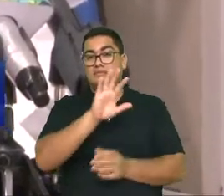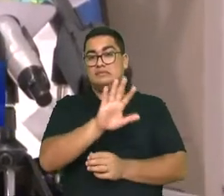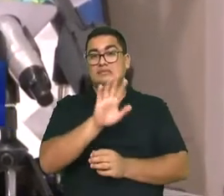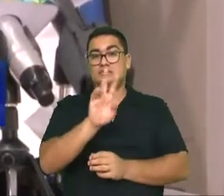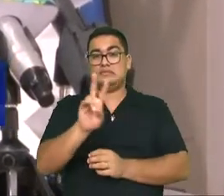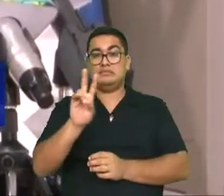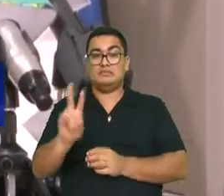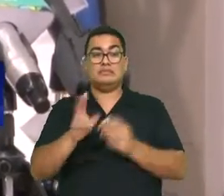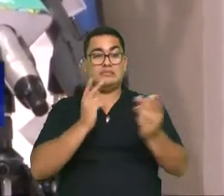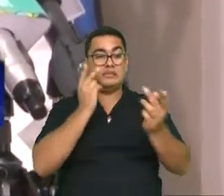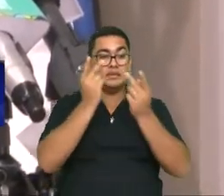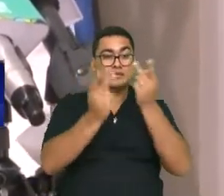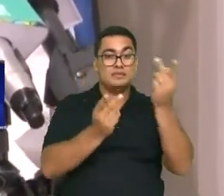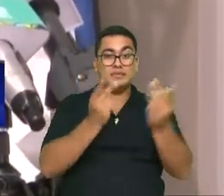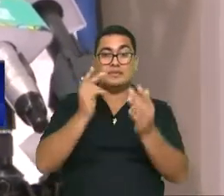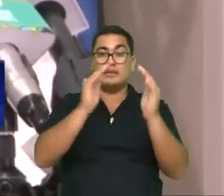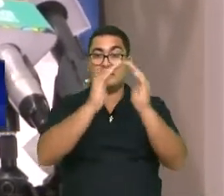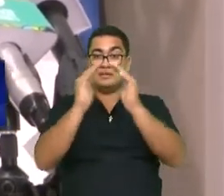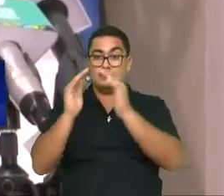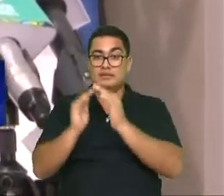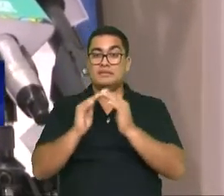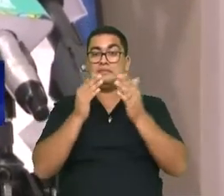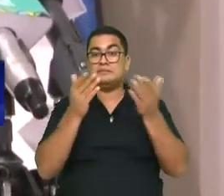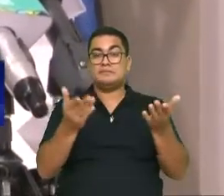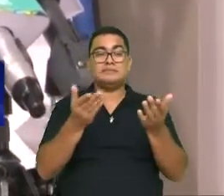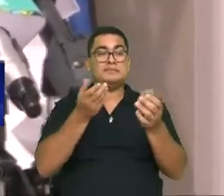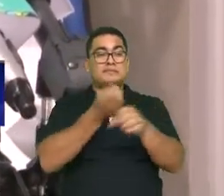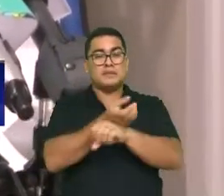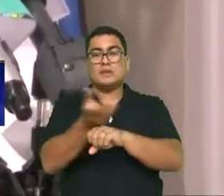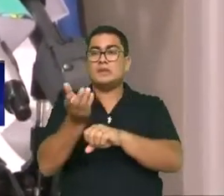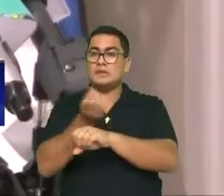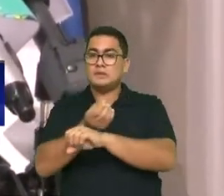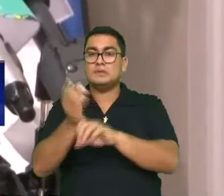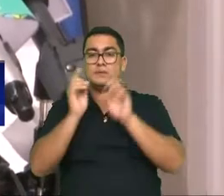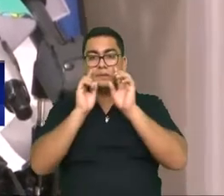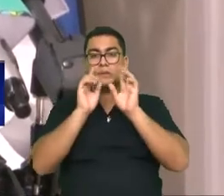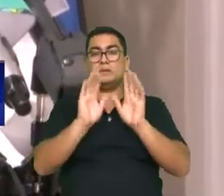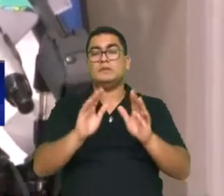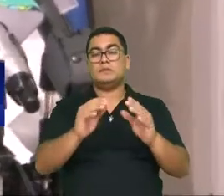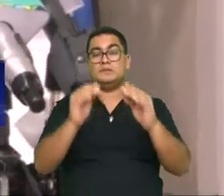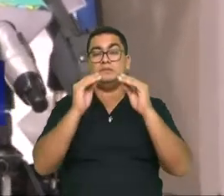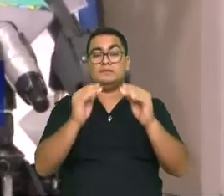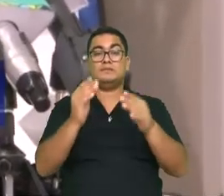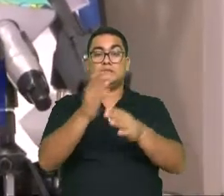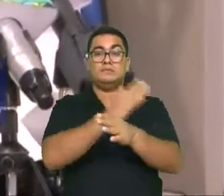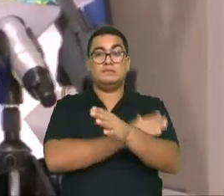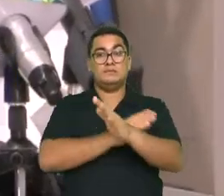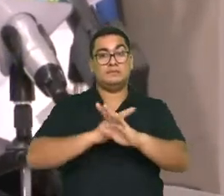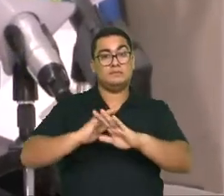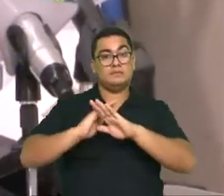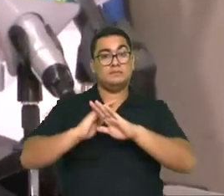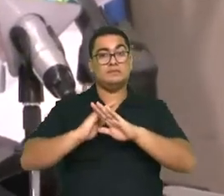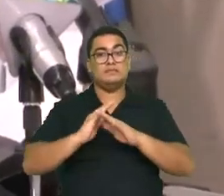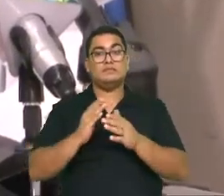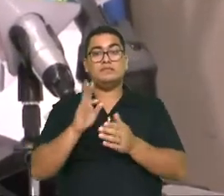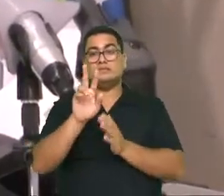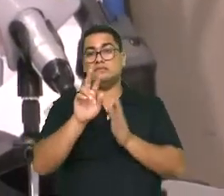16.522 visitas casa a casa para brindar charlas sobre medidas educativas y preventivas.